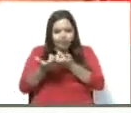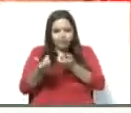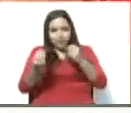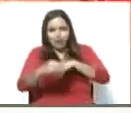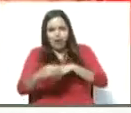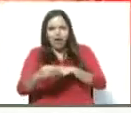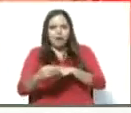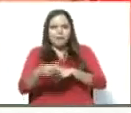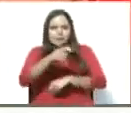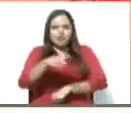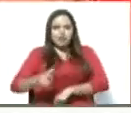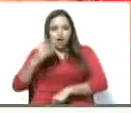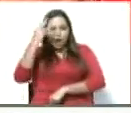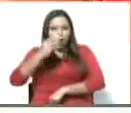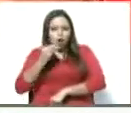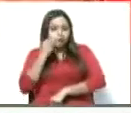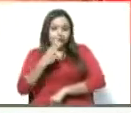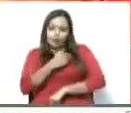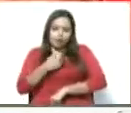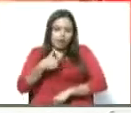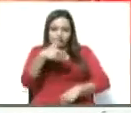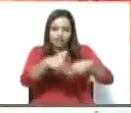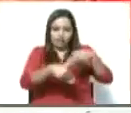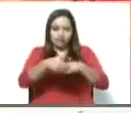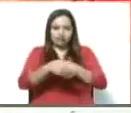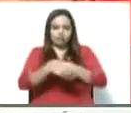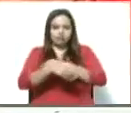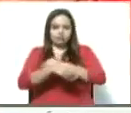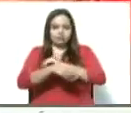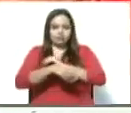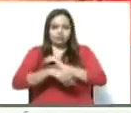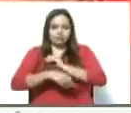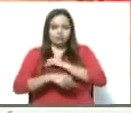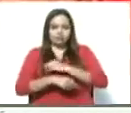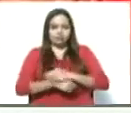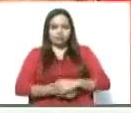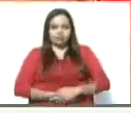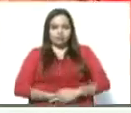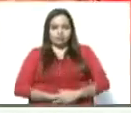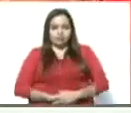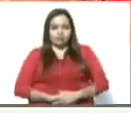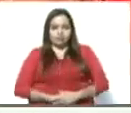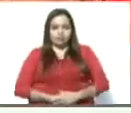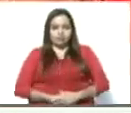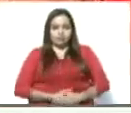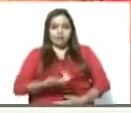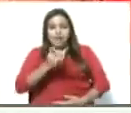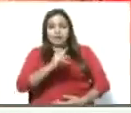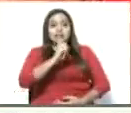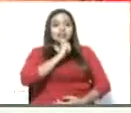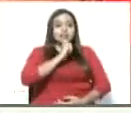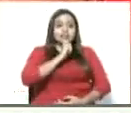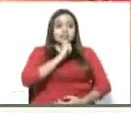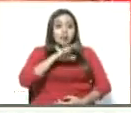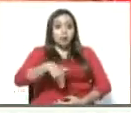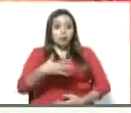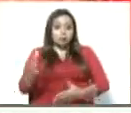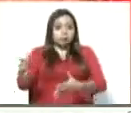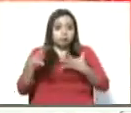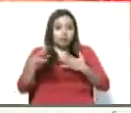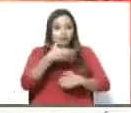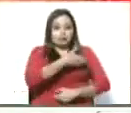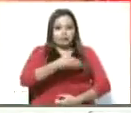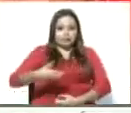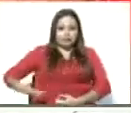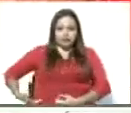la abstención, sobre todo a los jóvenes, que fueron los que más abstuvieron de votar, va a quedar muy difícil de que gane la